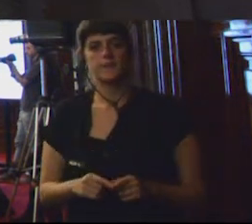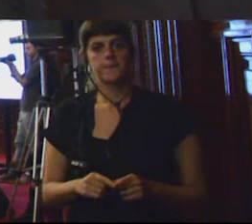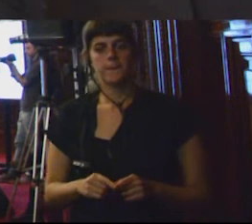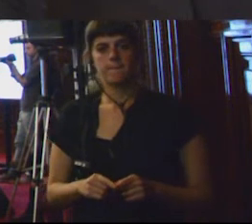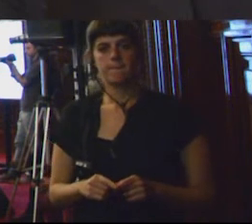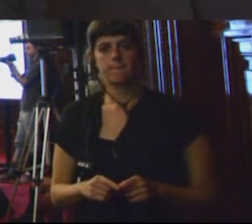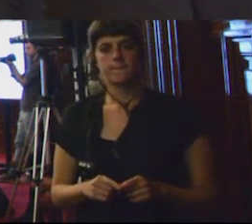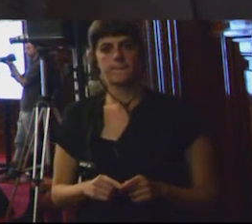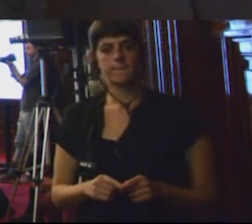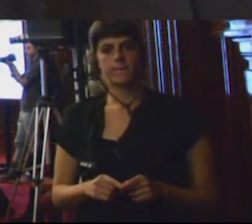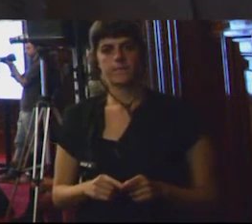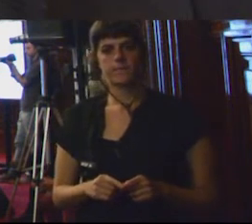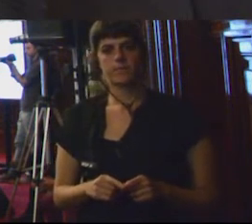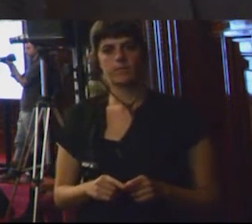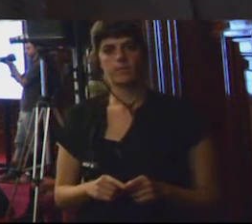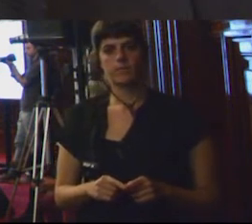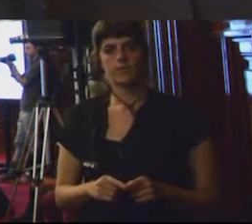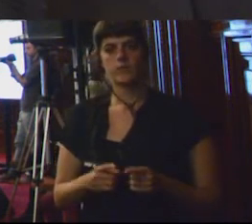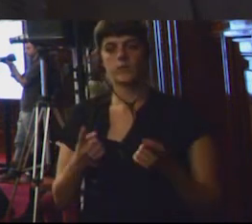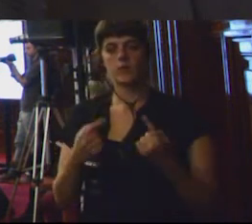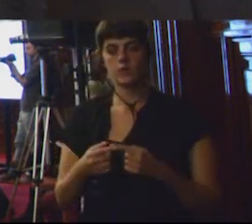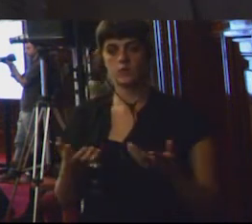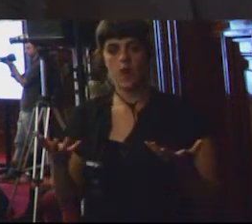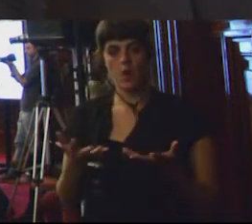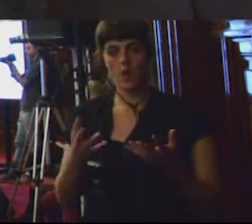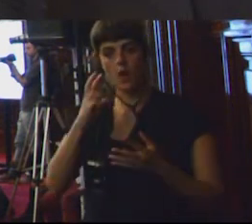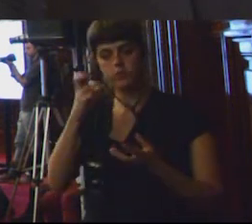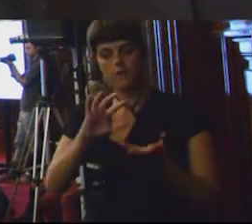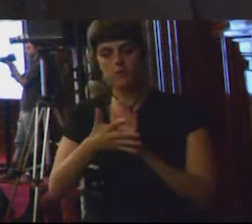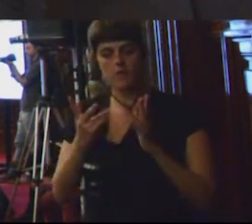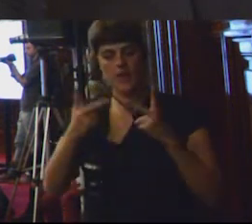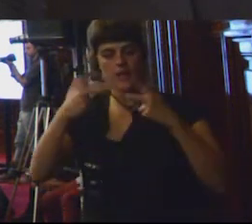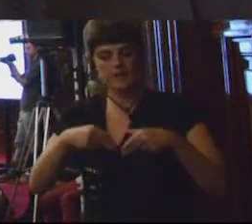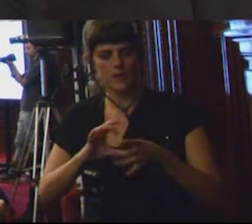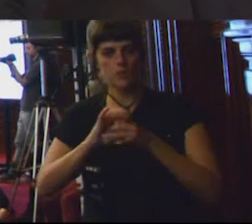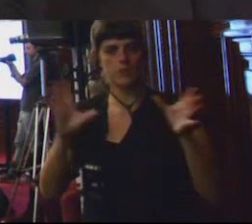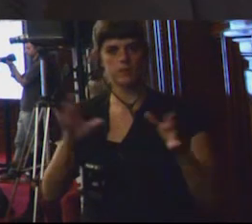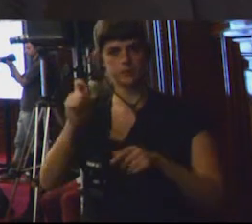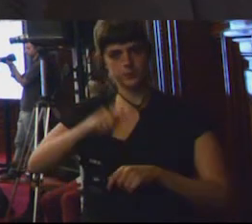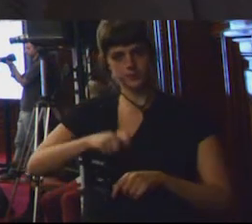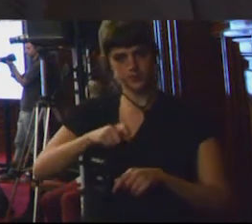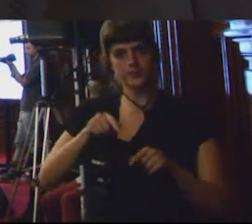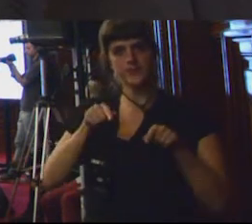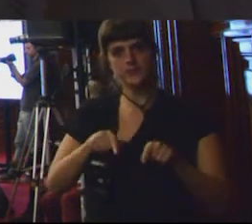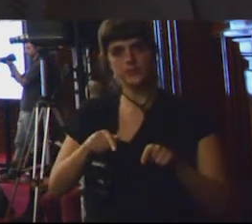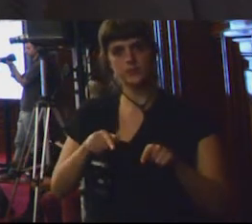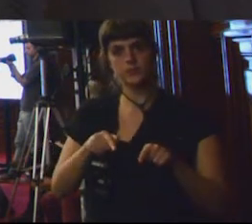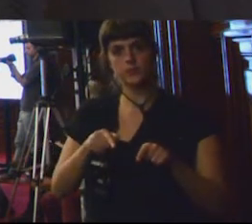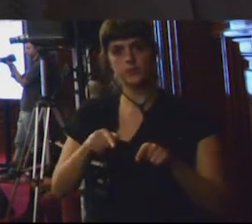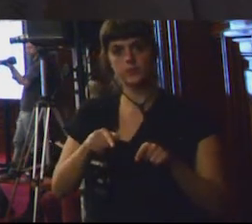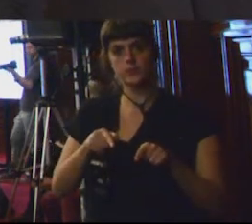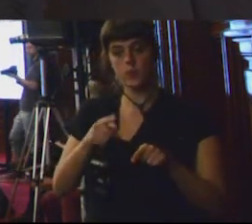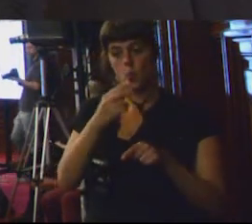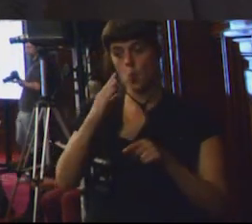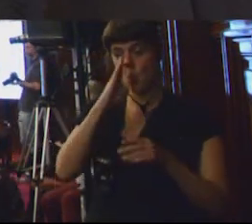tentativa de limitar la independencia judicial está en los principales vehículos de comunicación de Brasil en la última